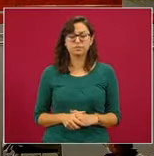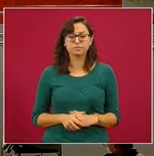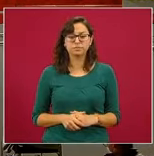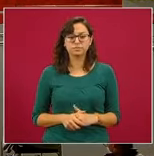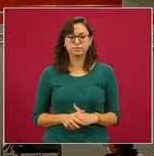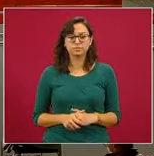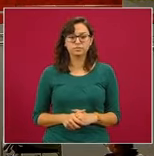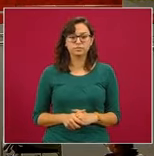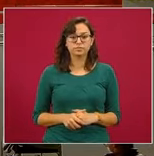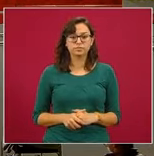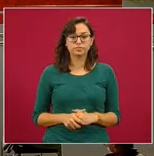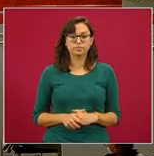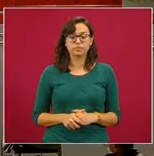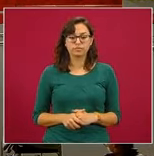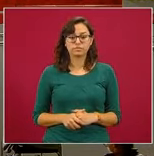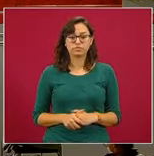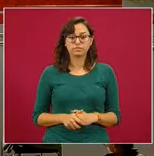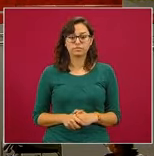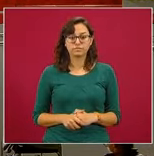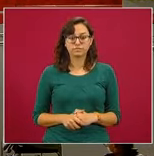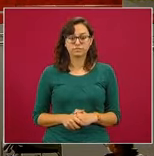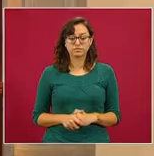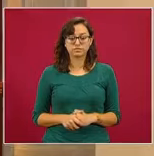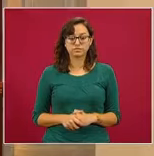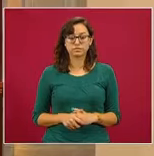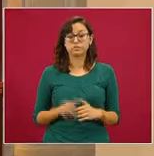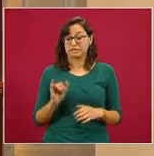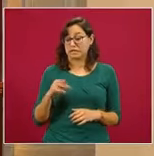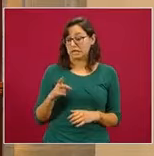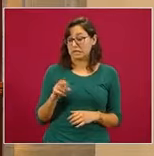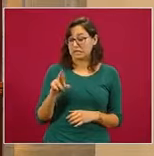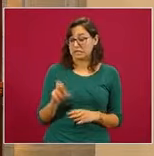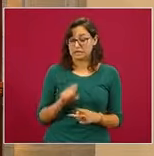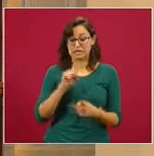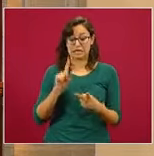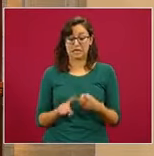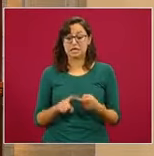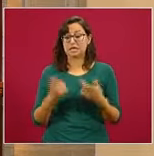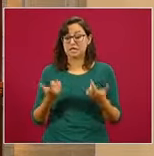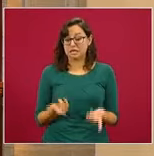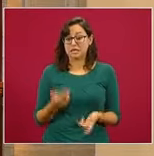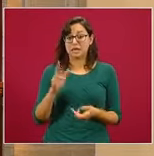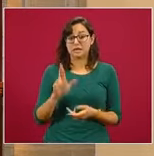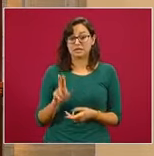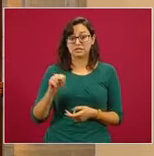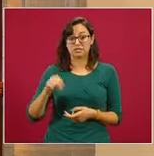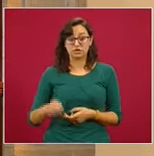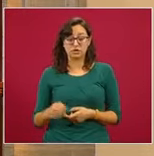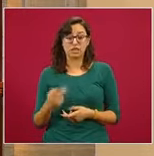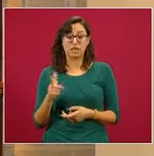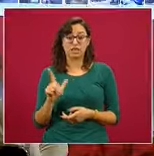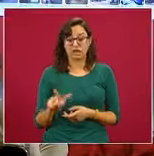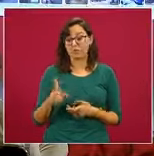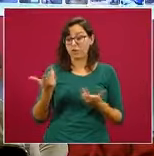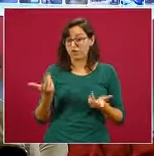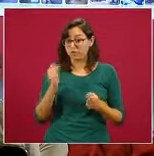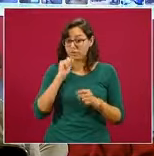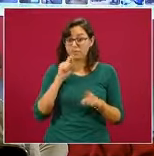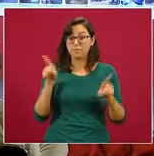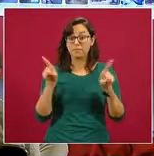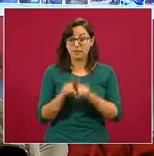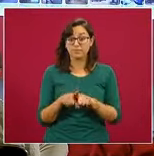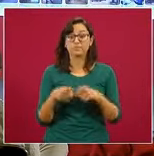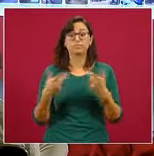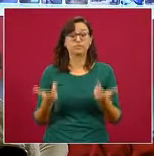INDRE y nuestra Red Nacional de Laboratorios de Salud Pública que conforma esta gran célula de científicos